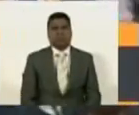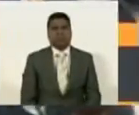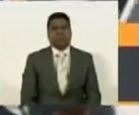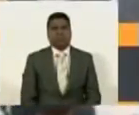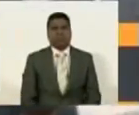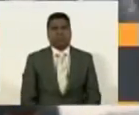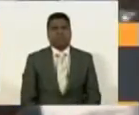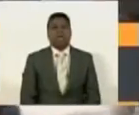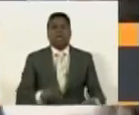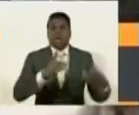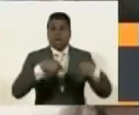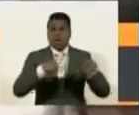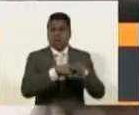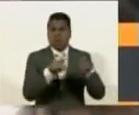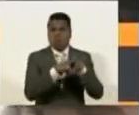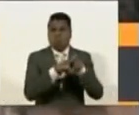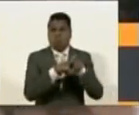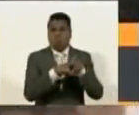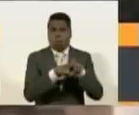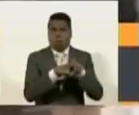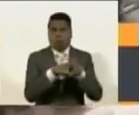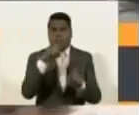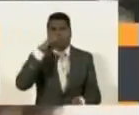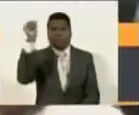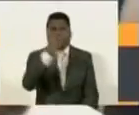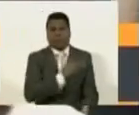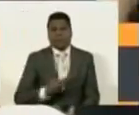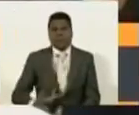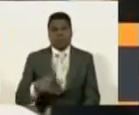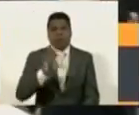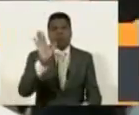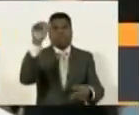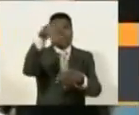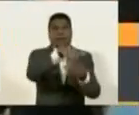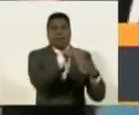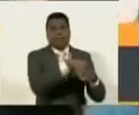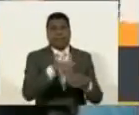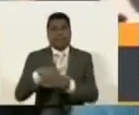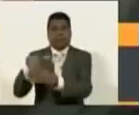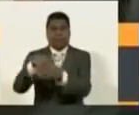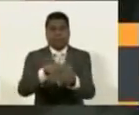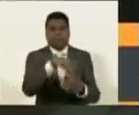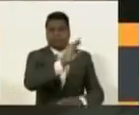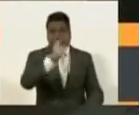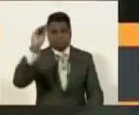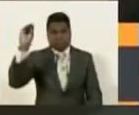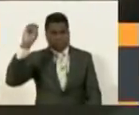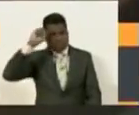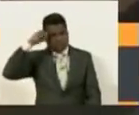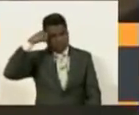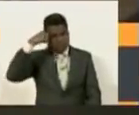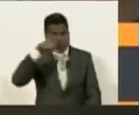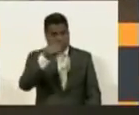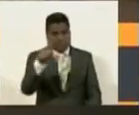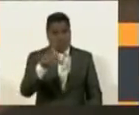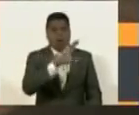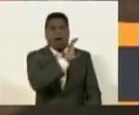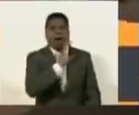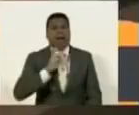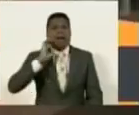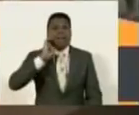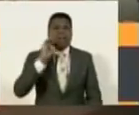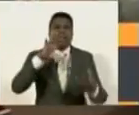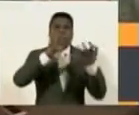con el compañero Nicolás Maduro, desde el primer día que hubo las elecciones, recordemos aquel llamado del señor Capriles a